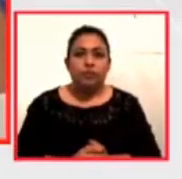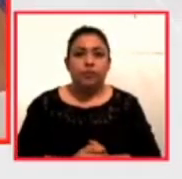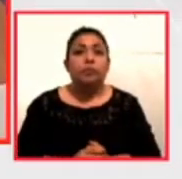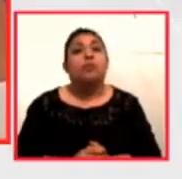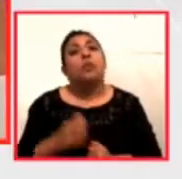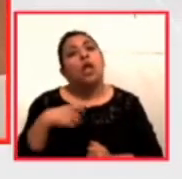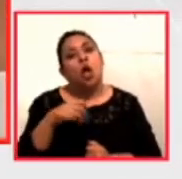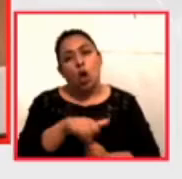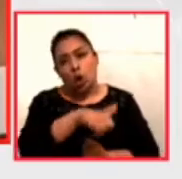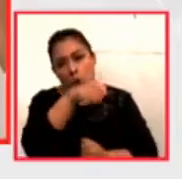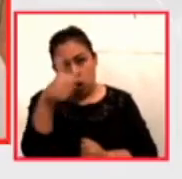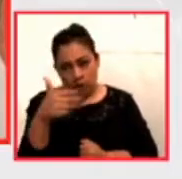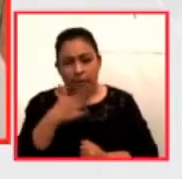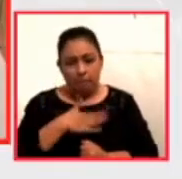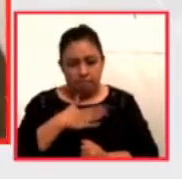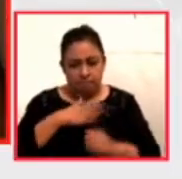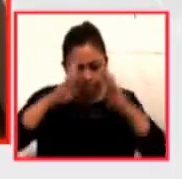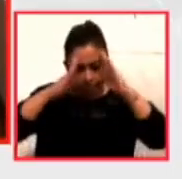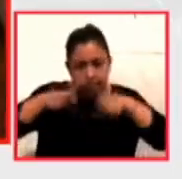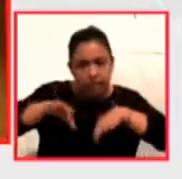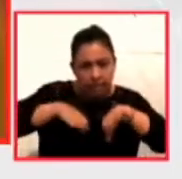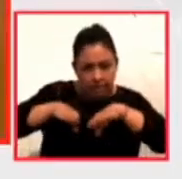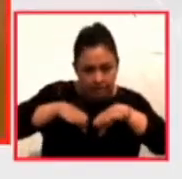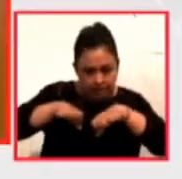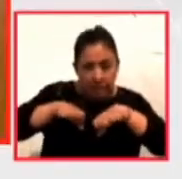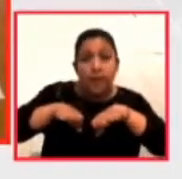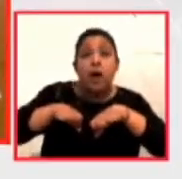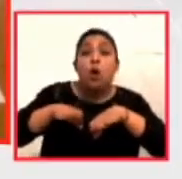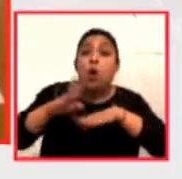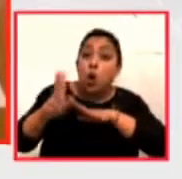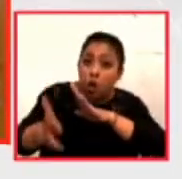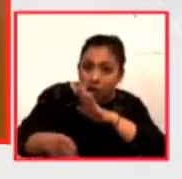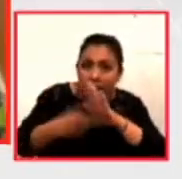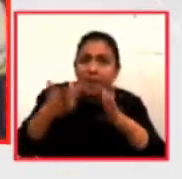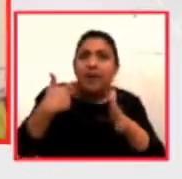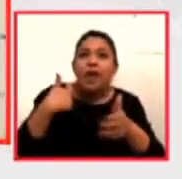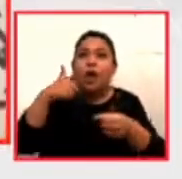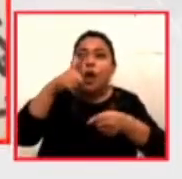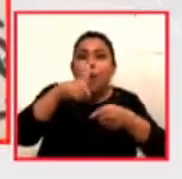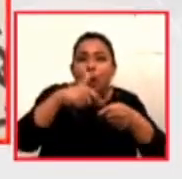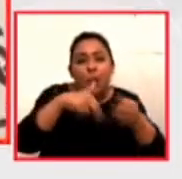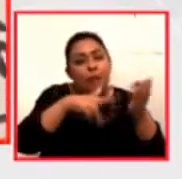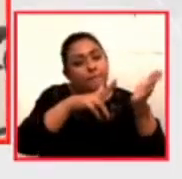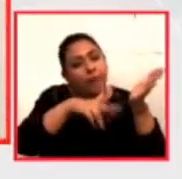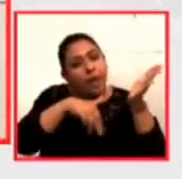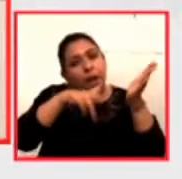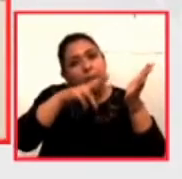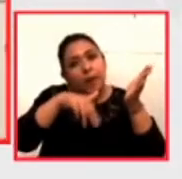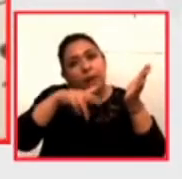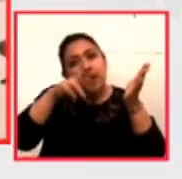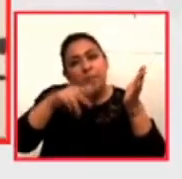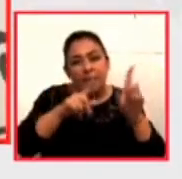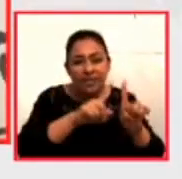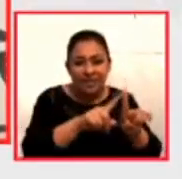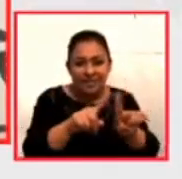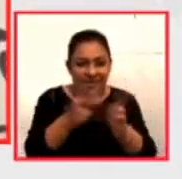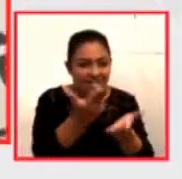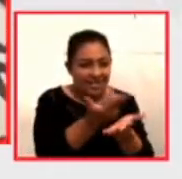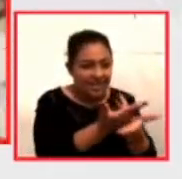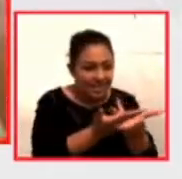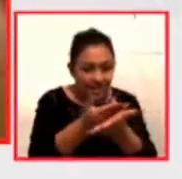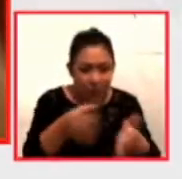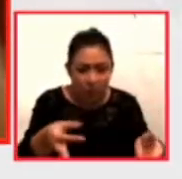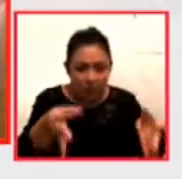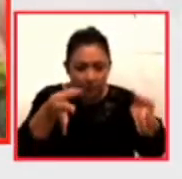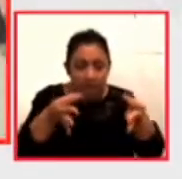Otras de las cosas en las que he estado trabajando es en volver a colorear o retocar el color de todos estos dibujos. Encontré en las